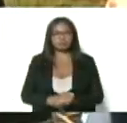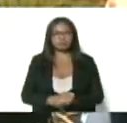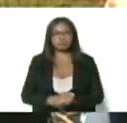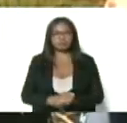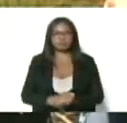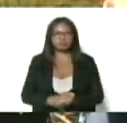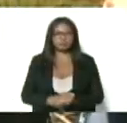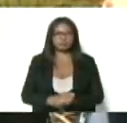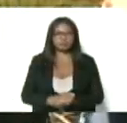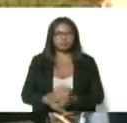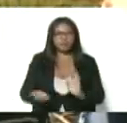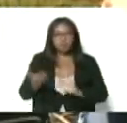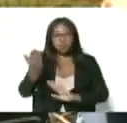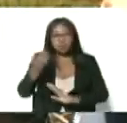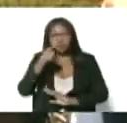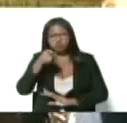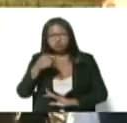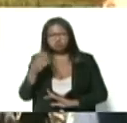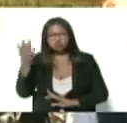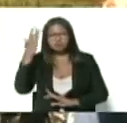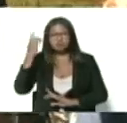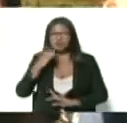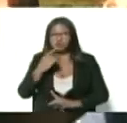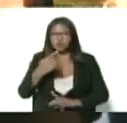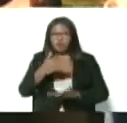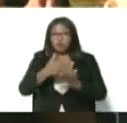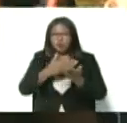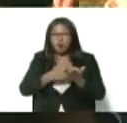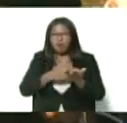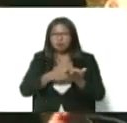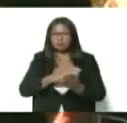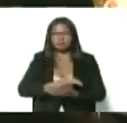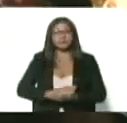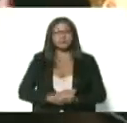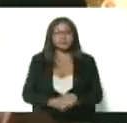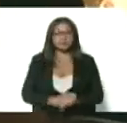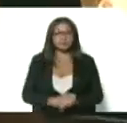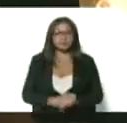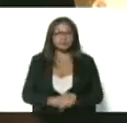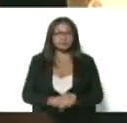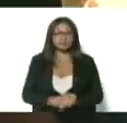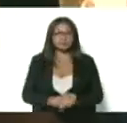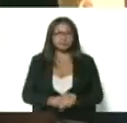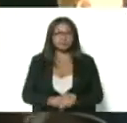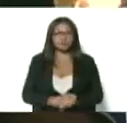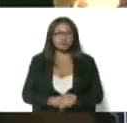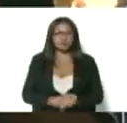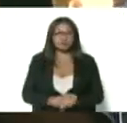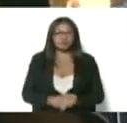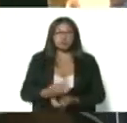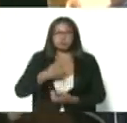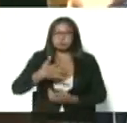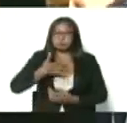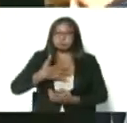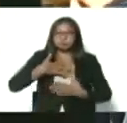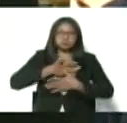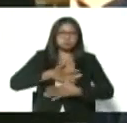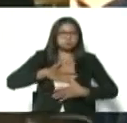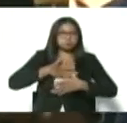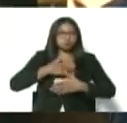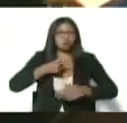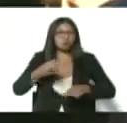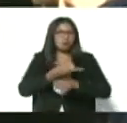presidente como bien usted lo dijo que una de las cosas más satisfactorias para uno cuando está gobernando